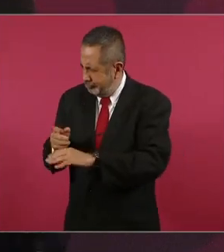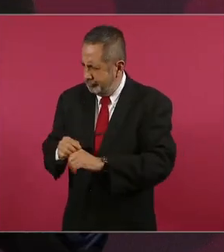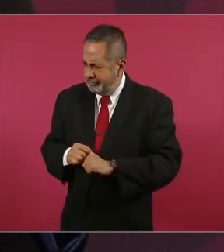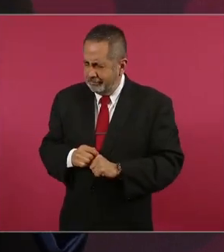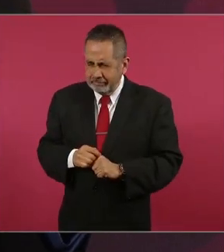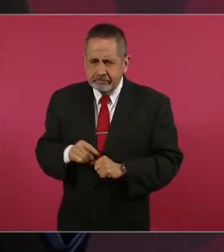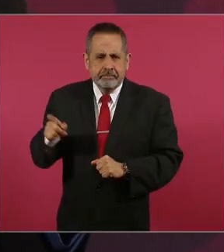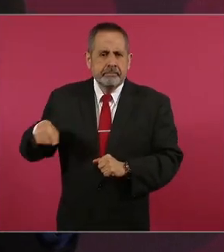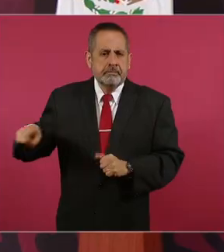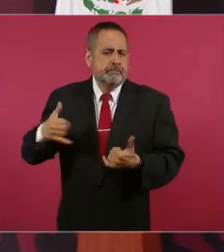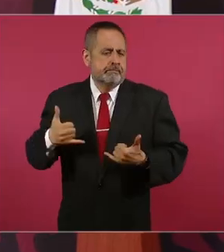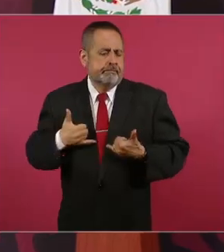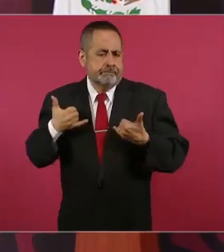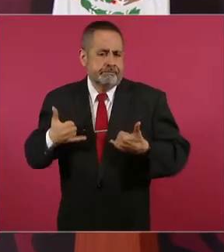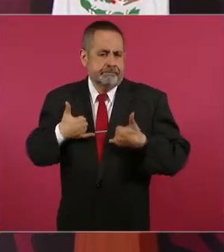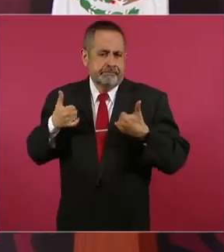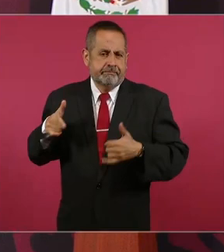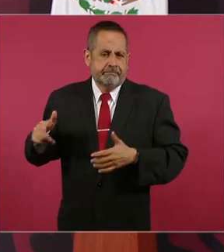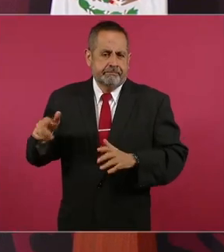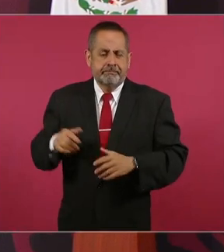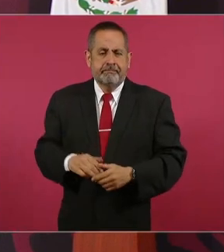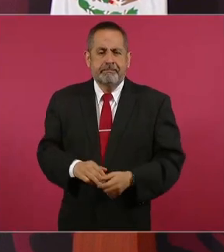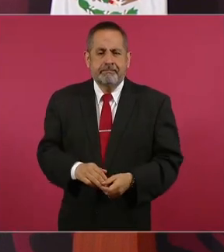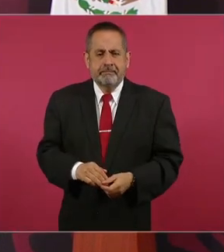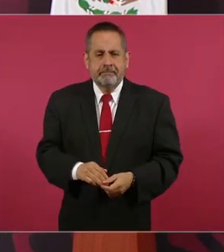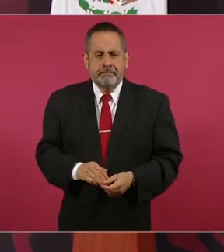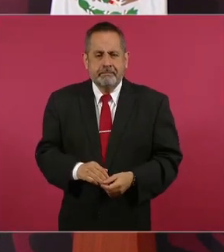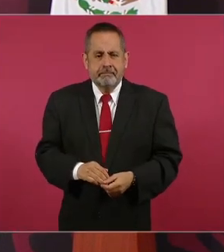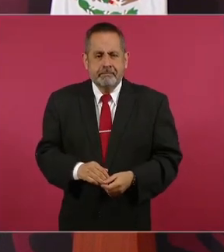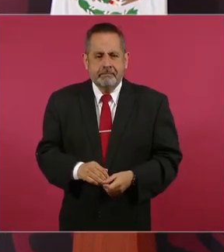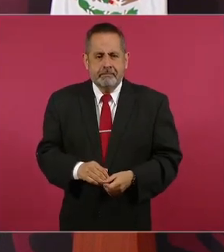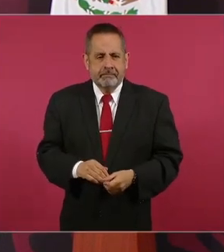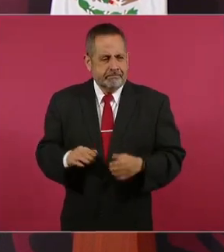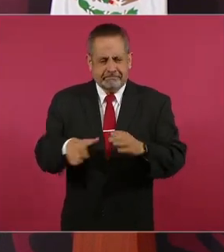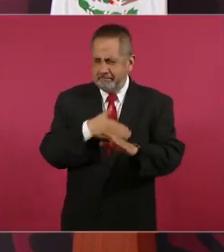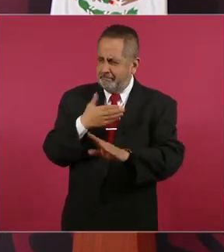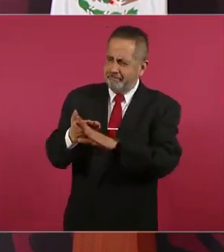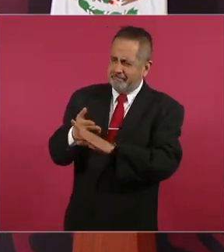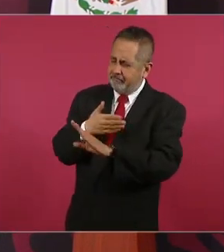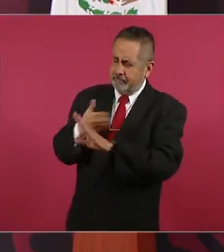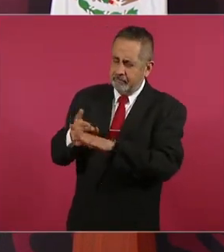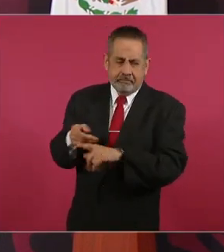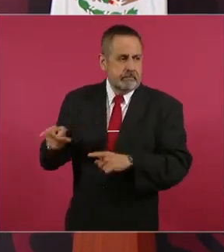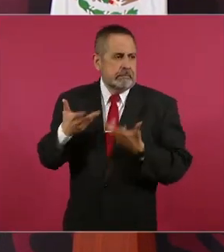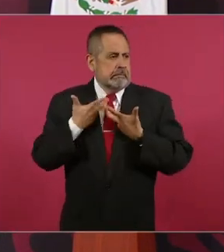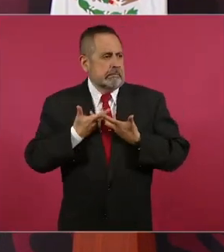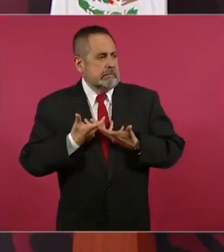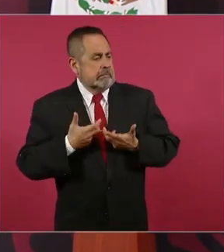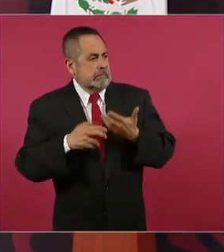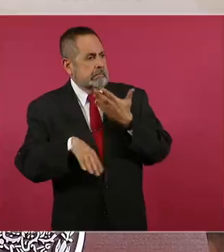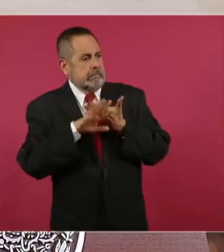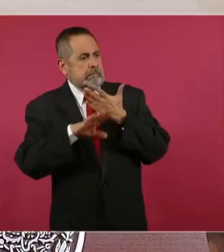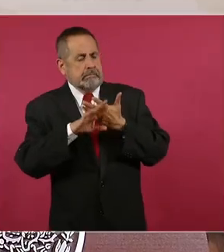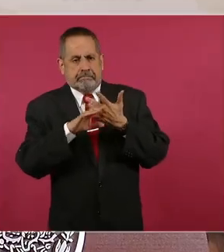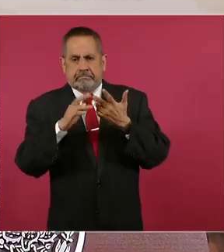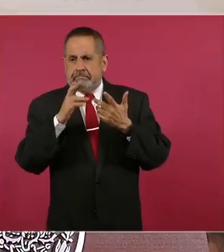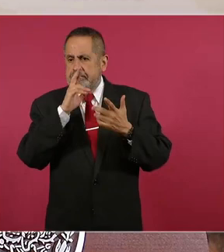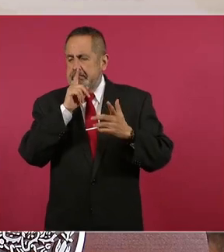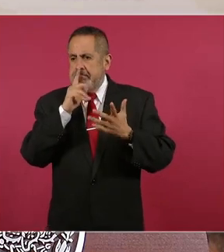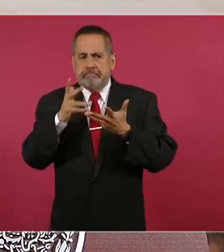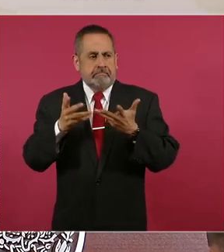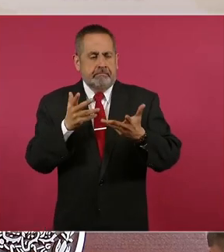son jóvenes, ¿no?, y les pega fuerte como a cualquier persona.